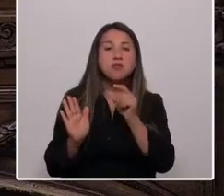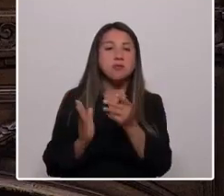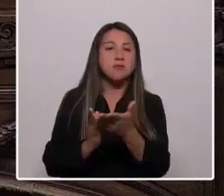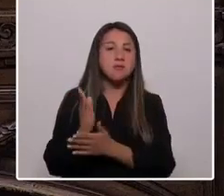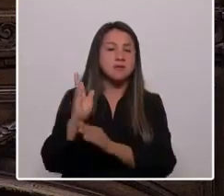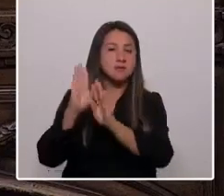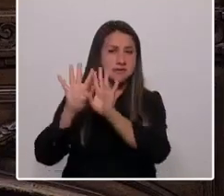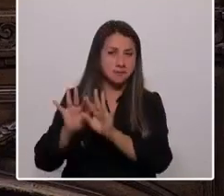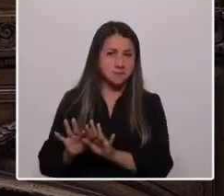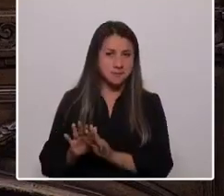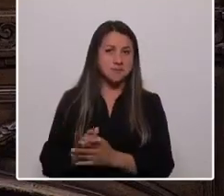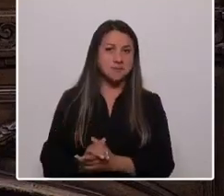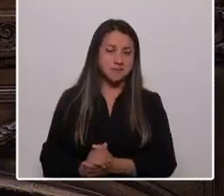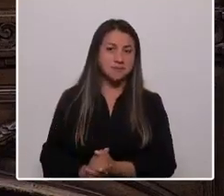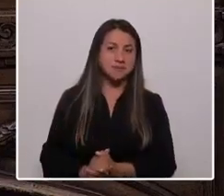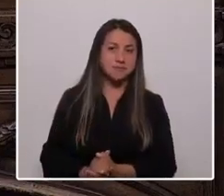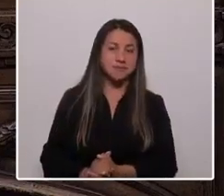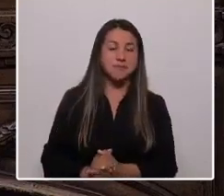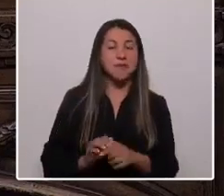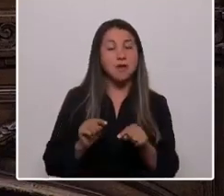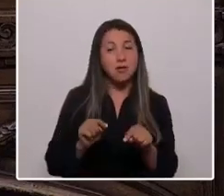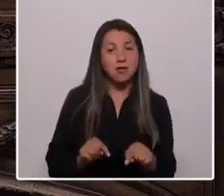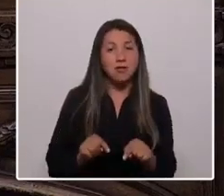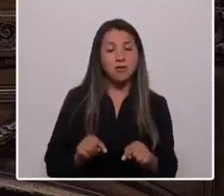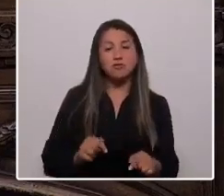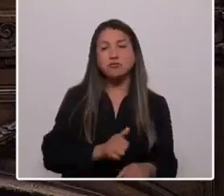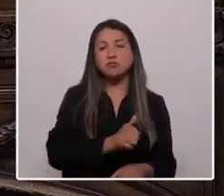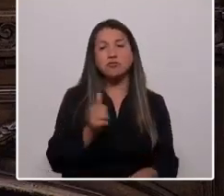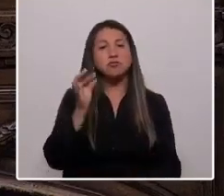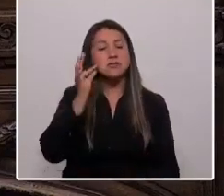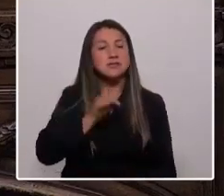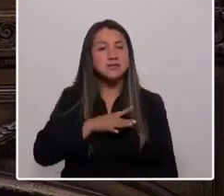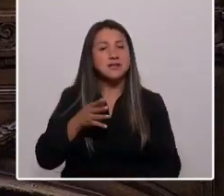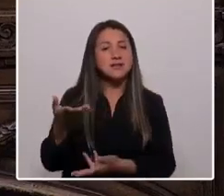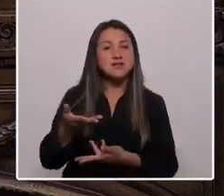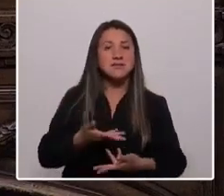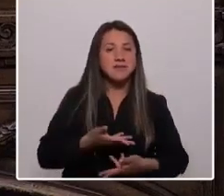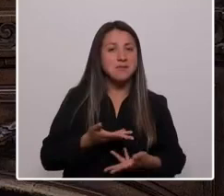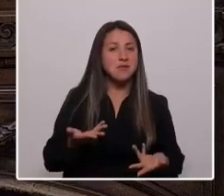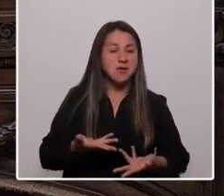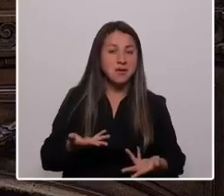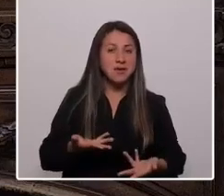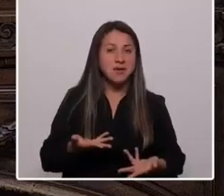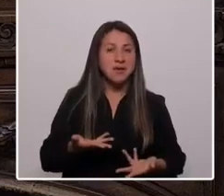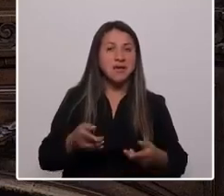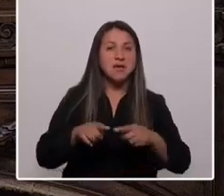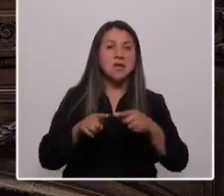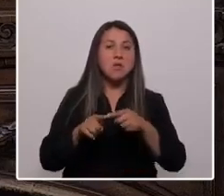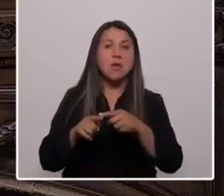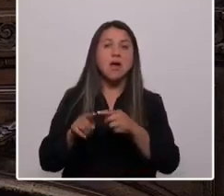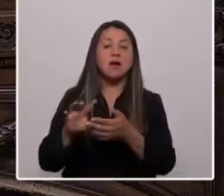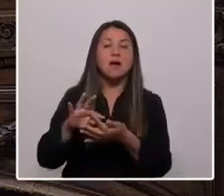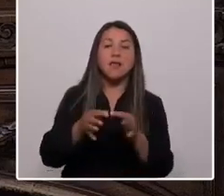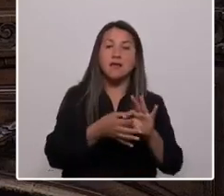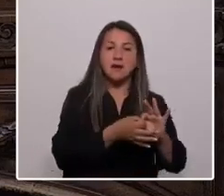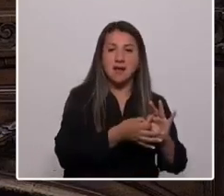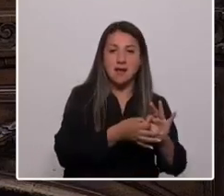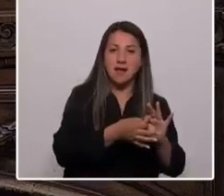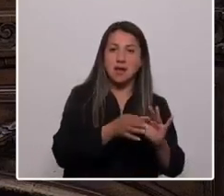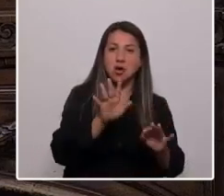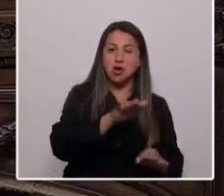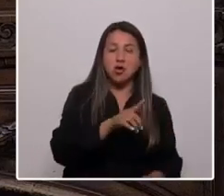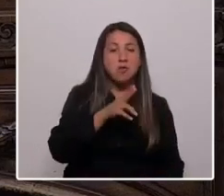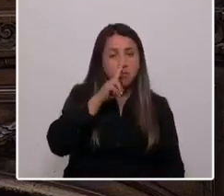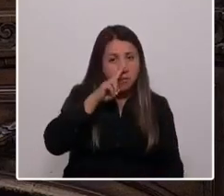morada hoy todas las mujeres de chiles recibimos una posta en forma de lápiz un lápiz de color morado que nos entrega el